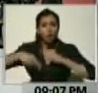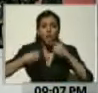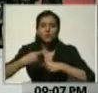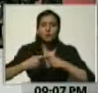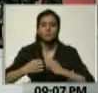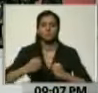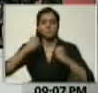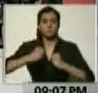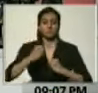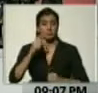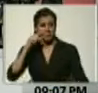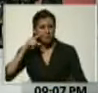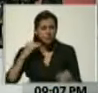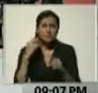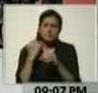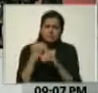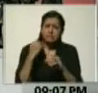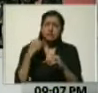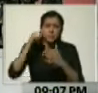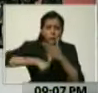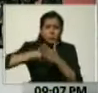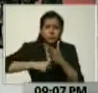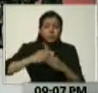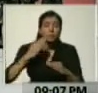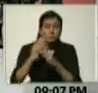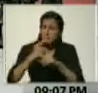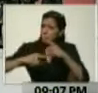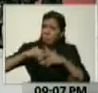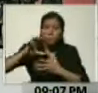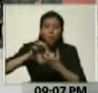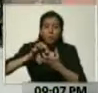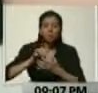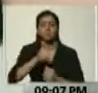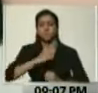crece ante la adversidad. Sigamos escuchando al comandante Chávez.